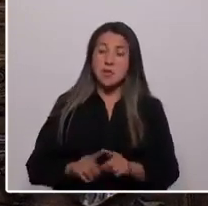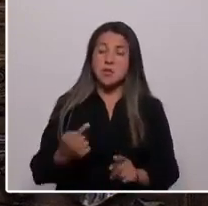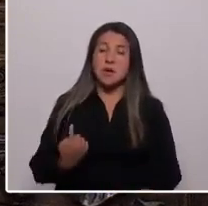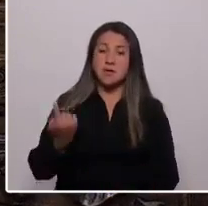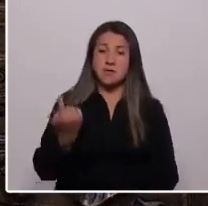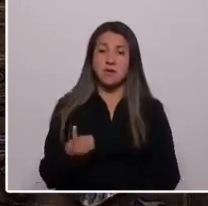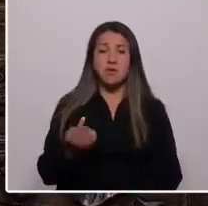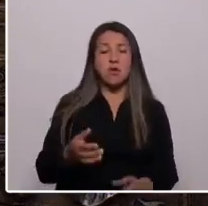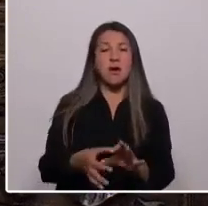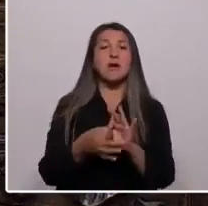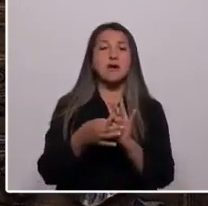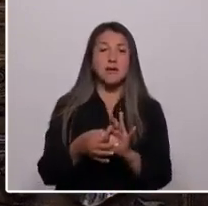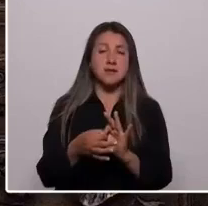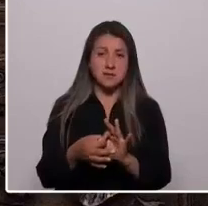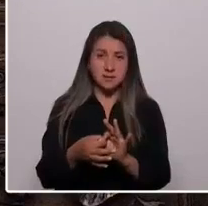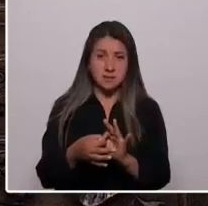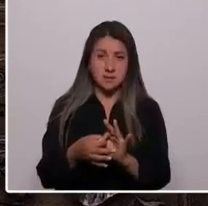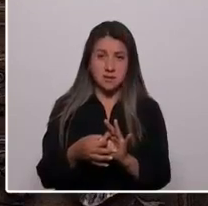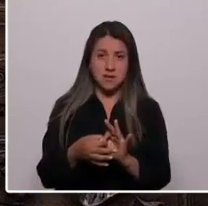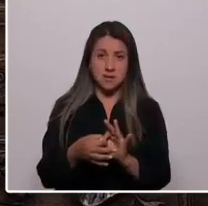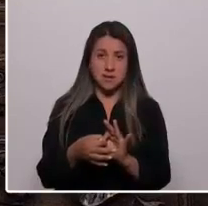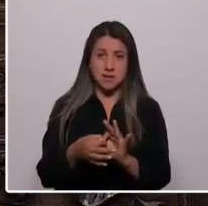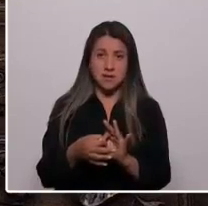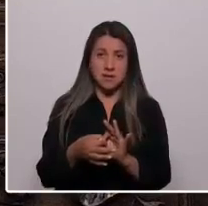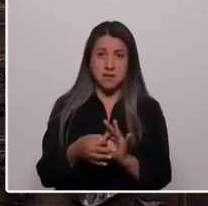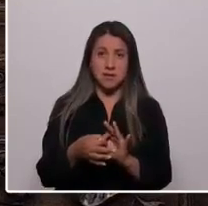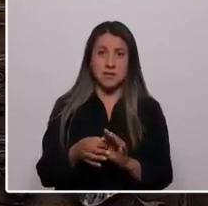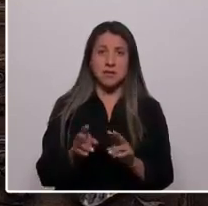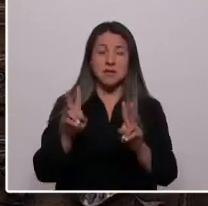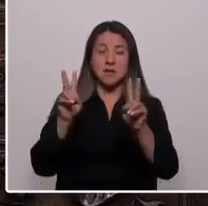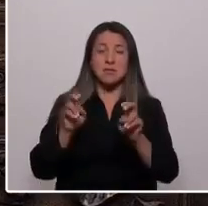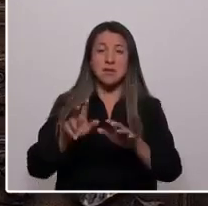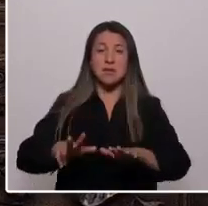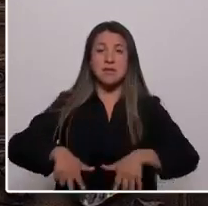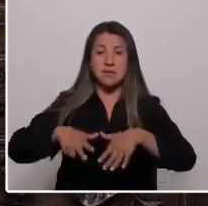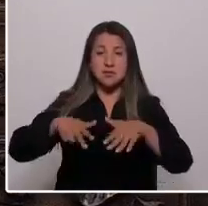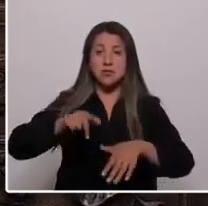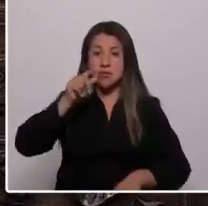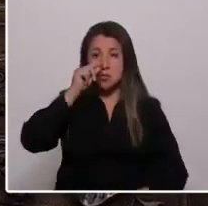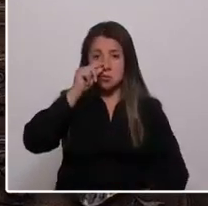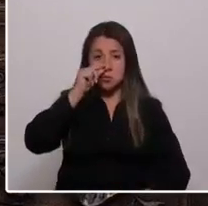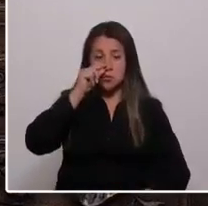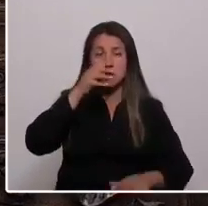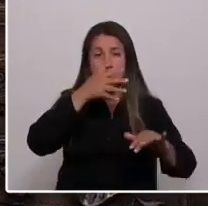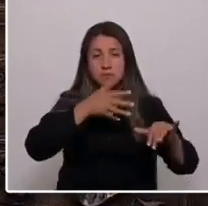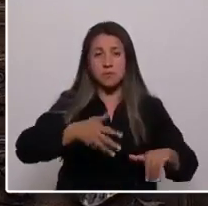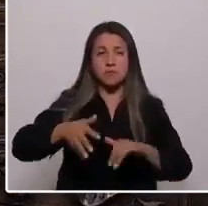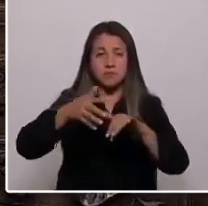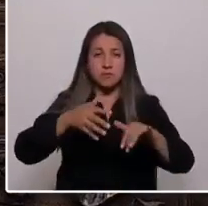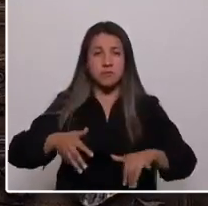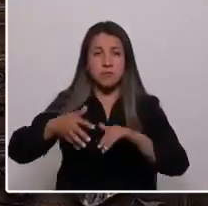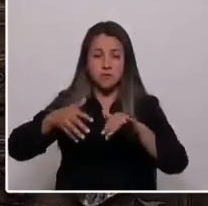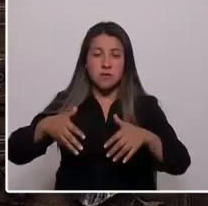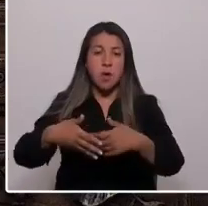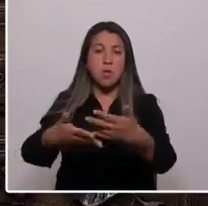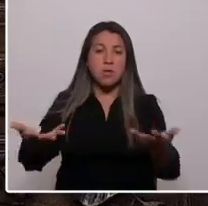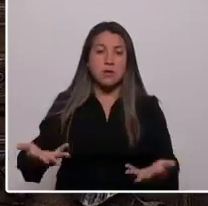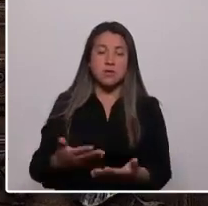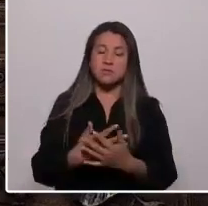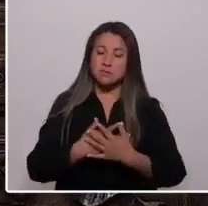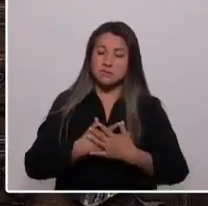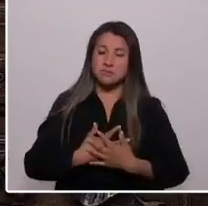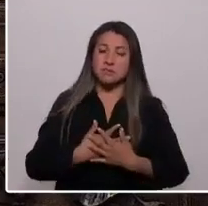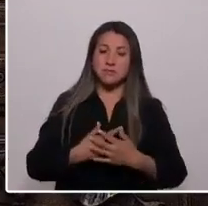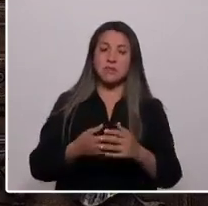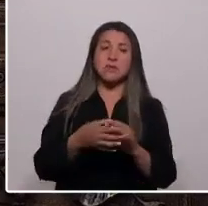básicamente lo de quiere decir levantaron con la bueno el 18 de octubre a ustedes pueblo de Chile le vengo a decir